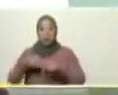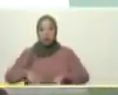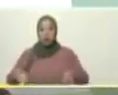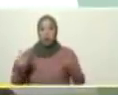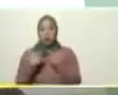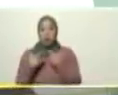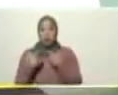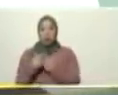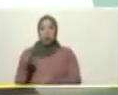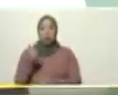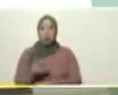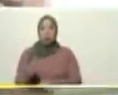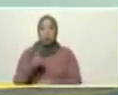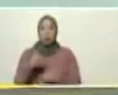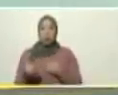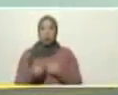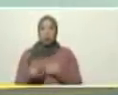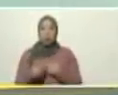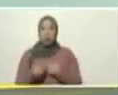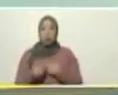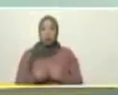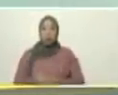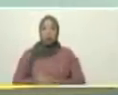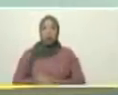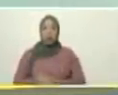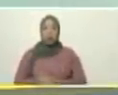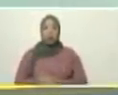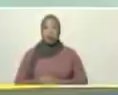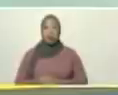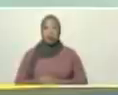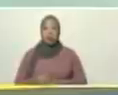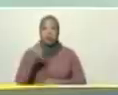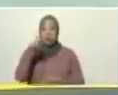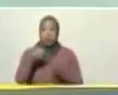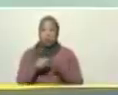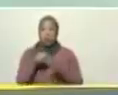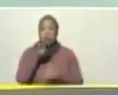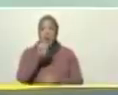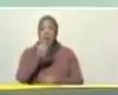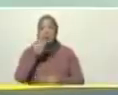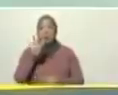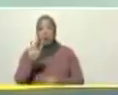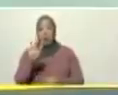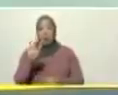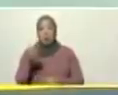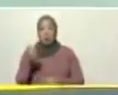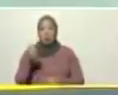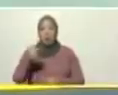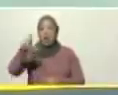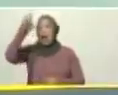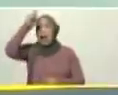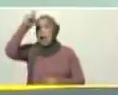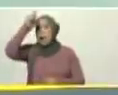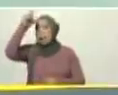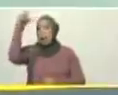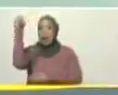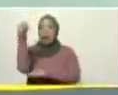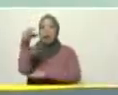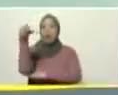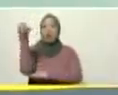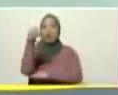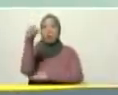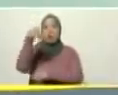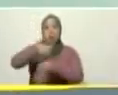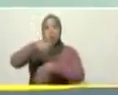Venezuela. Contaba yo hoy que Rosa Luxemburgo en 1914 en el Parlamento alemán decía que no había que aprobar los presupuestos de